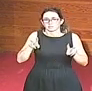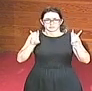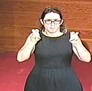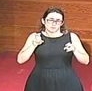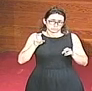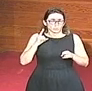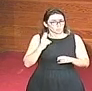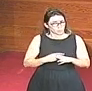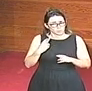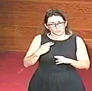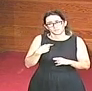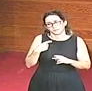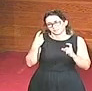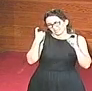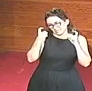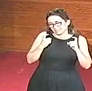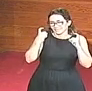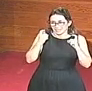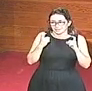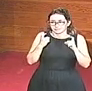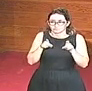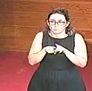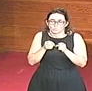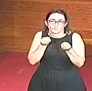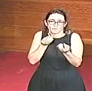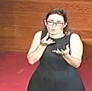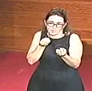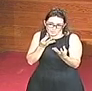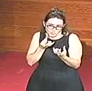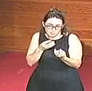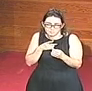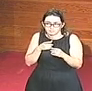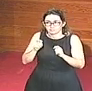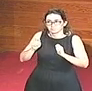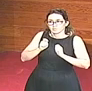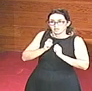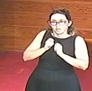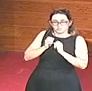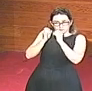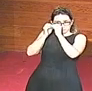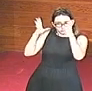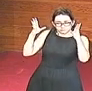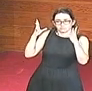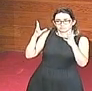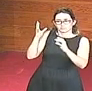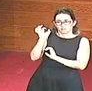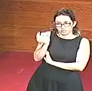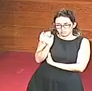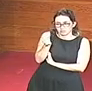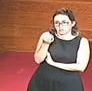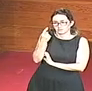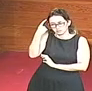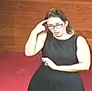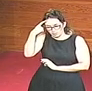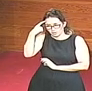vamos a intentar que sea informativo, que nos inspire, que nos ilustre y que podamos asentar ciertos conceptos